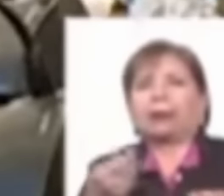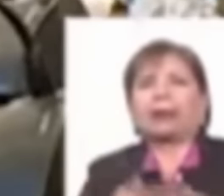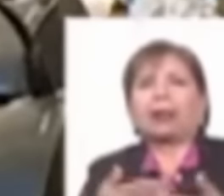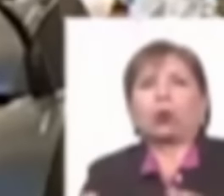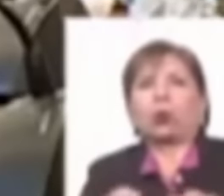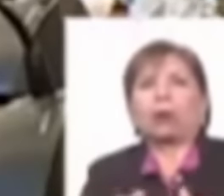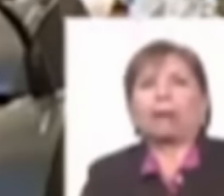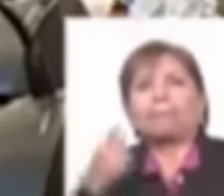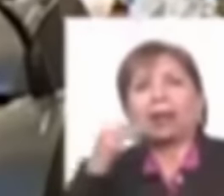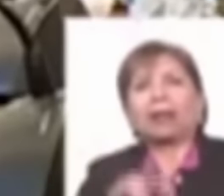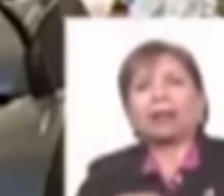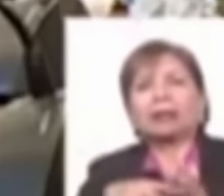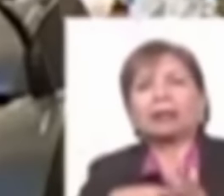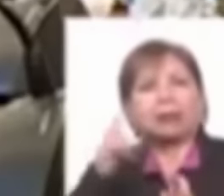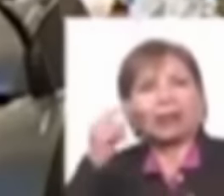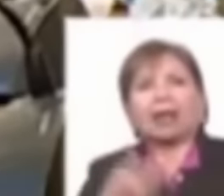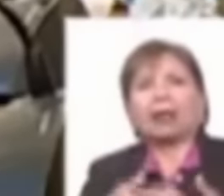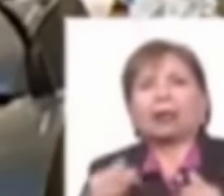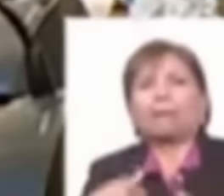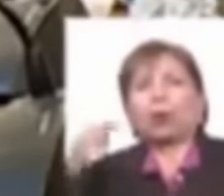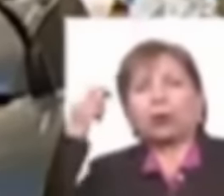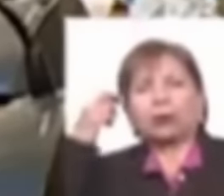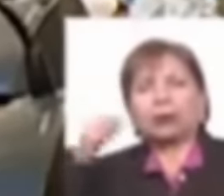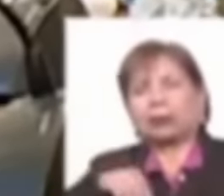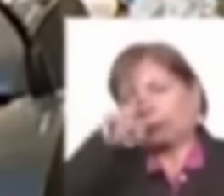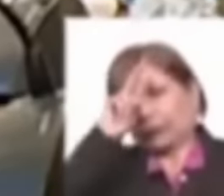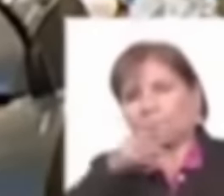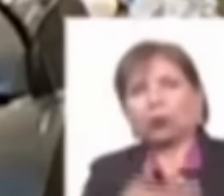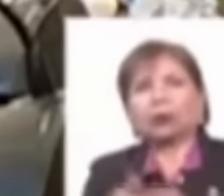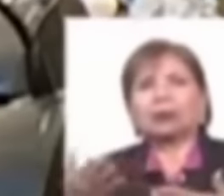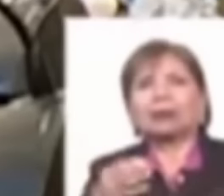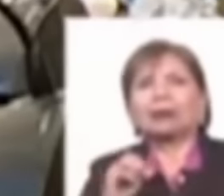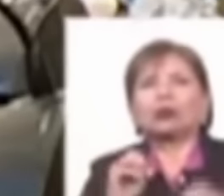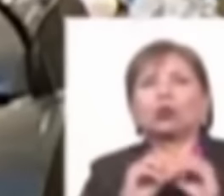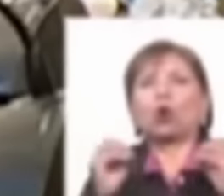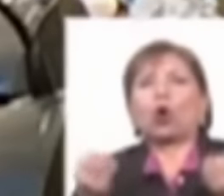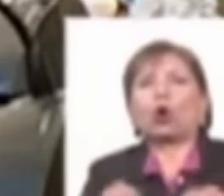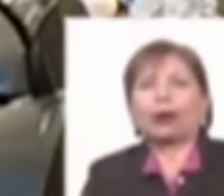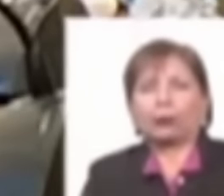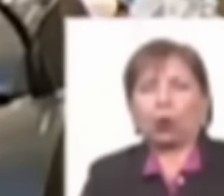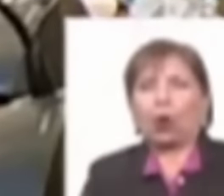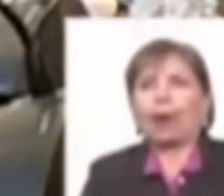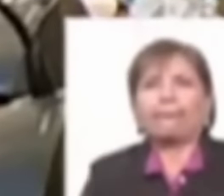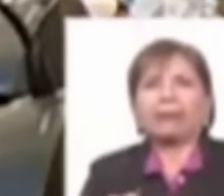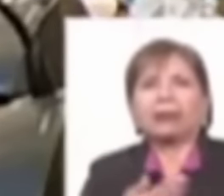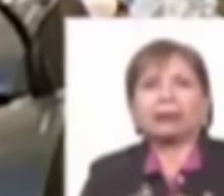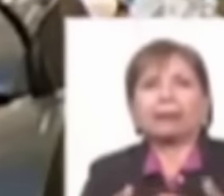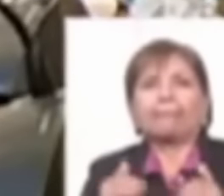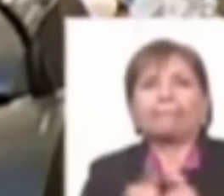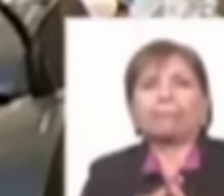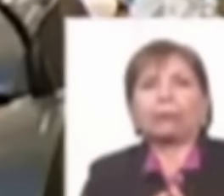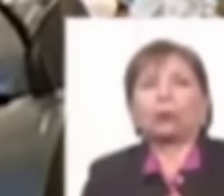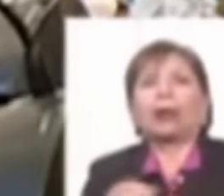alguna para interpretar la Constitución Política del Perú. Servir es un órgano administrativo que rige